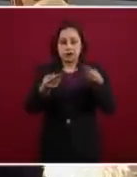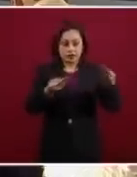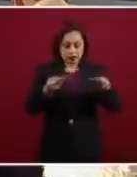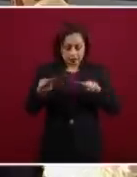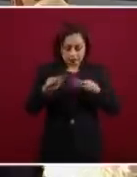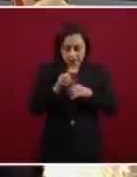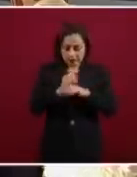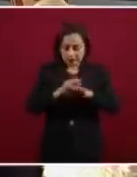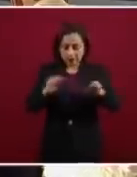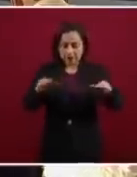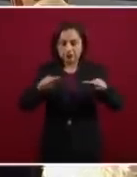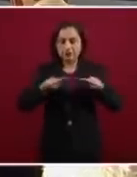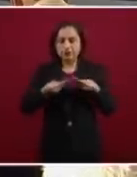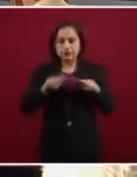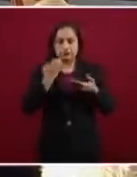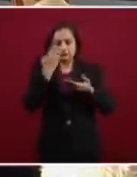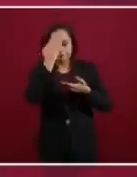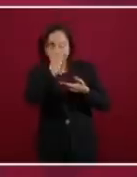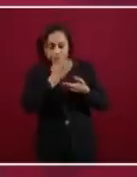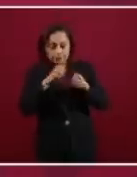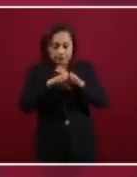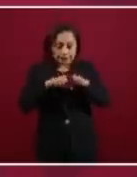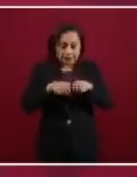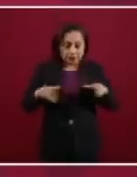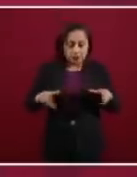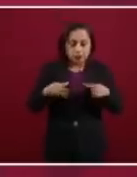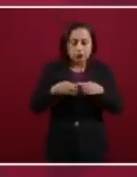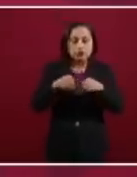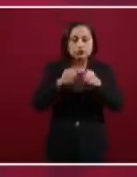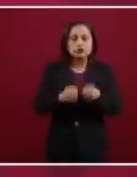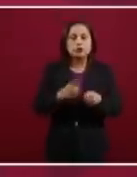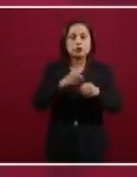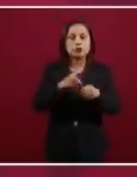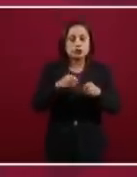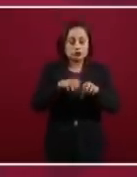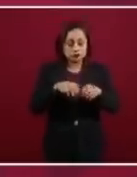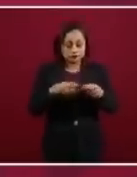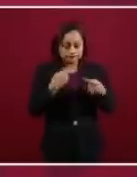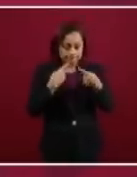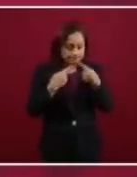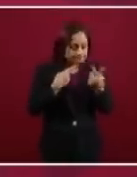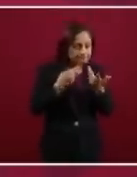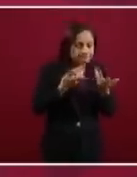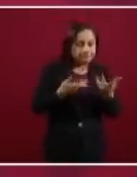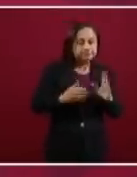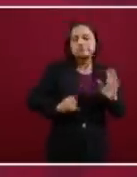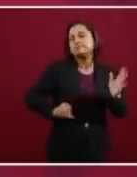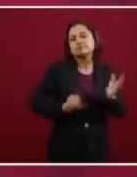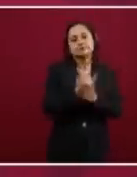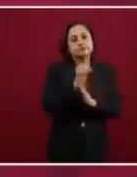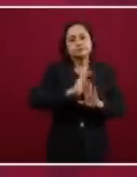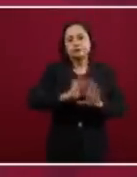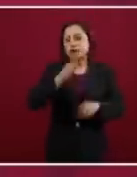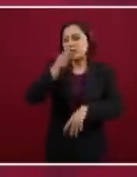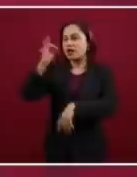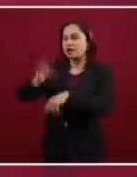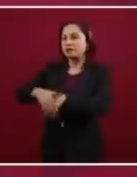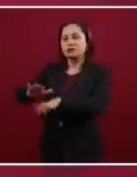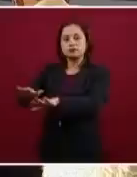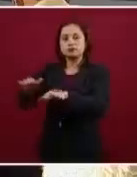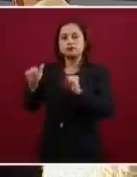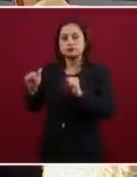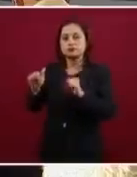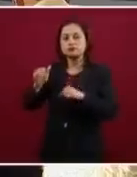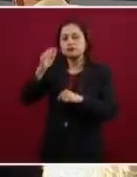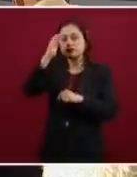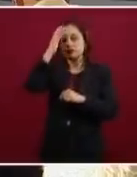en el gabinete de seguridad y decidimos retirar la fuerza no no este no